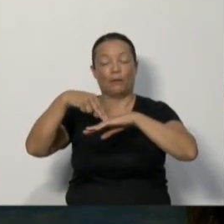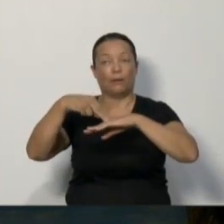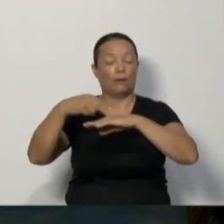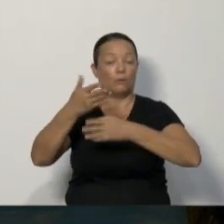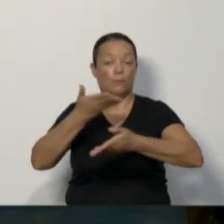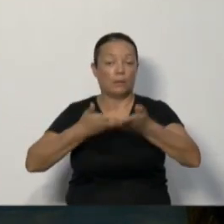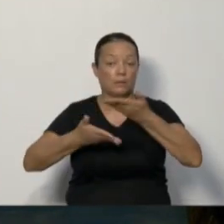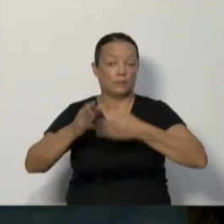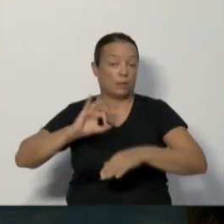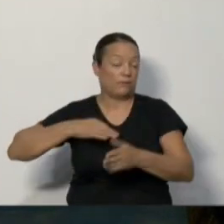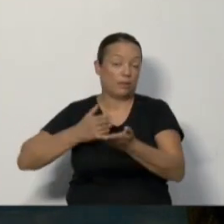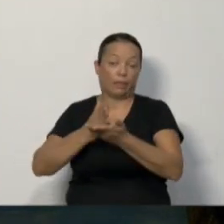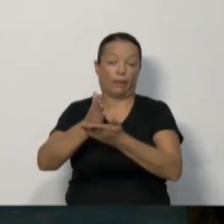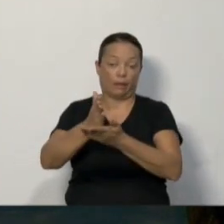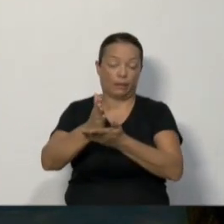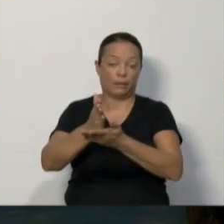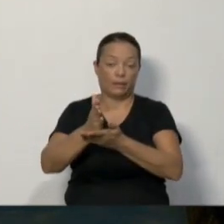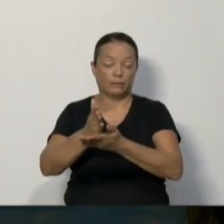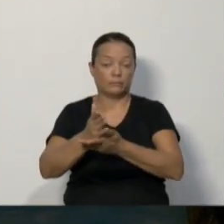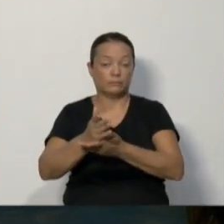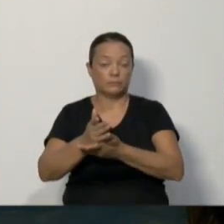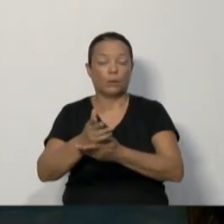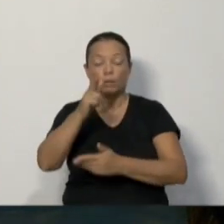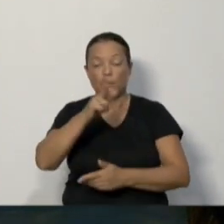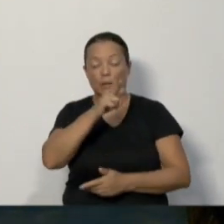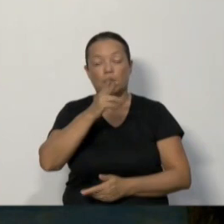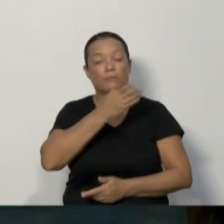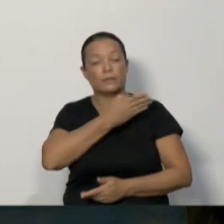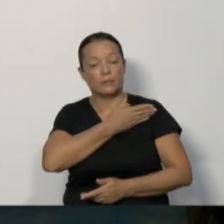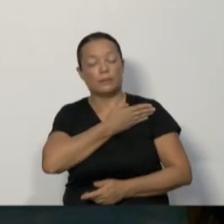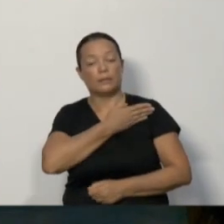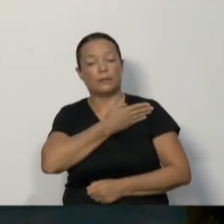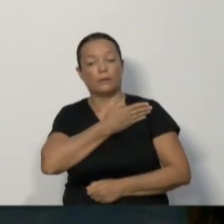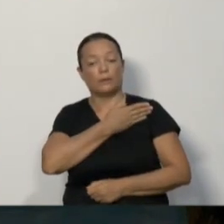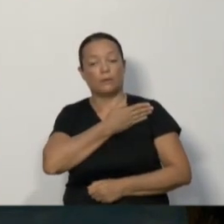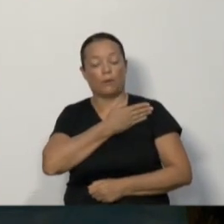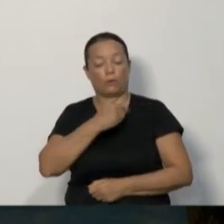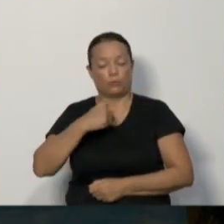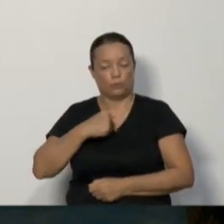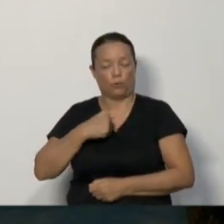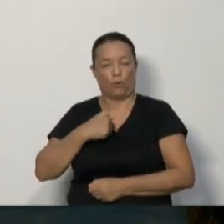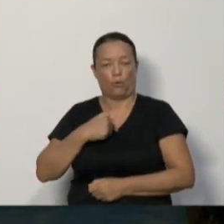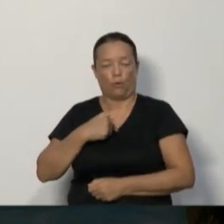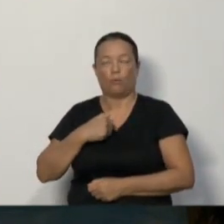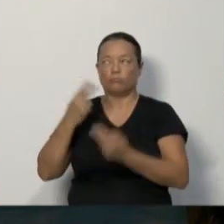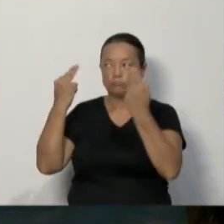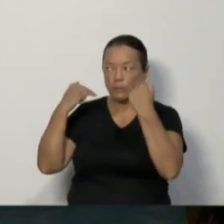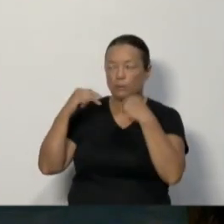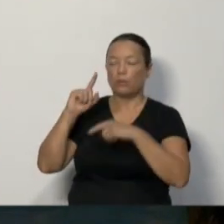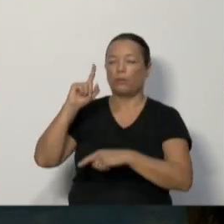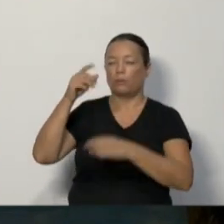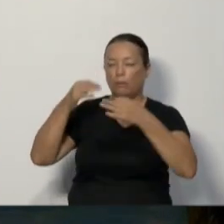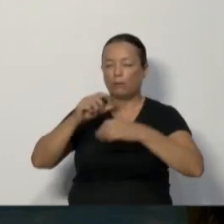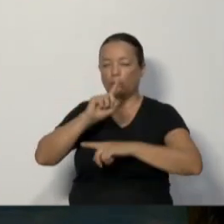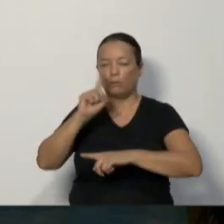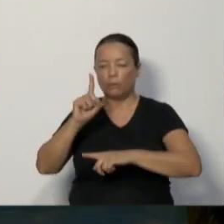hecho partícipes de su vida inmortal. Y con el Papa Francisco, conmigo indigno servidor tuyo, y los pastores